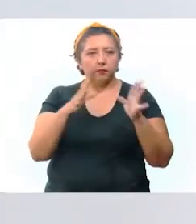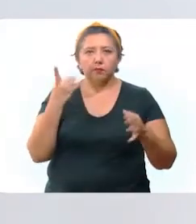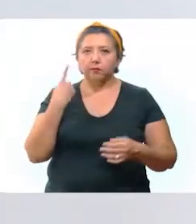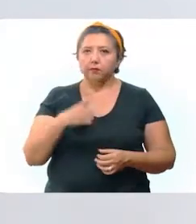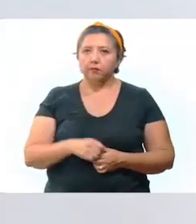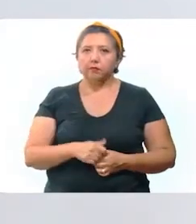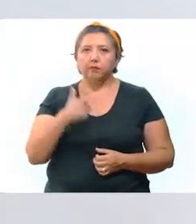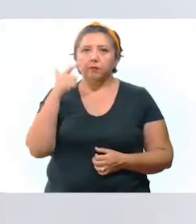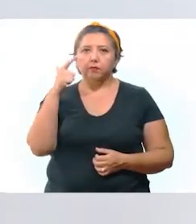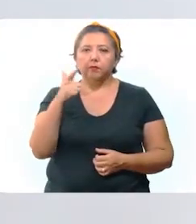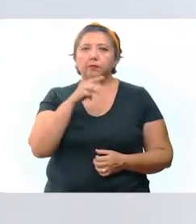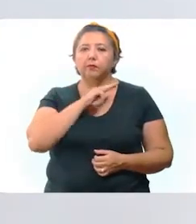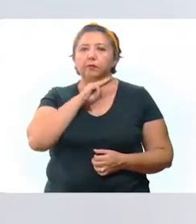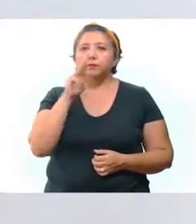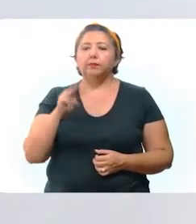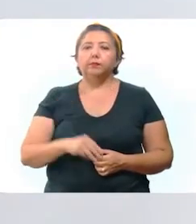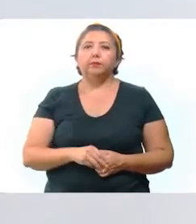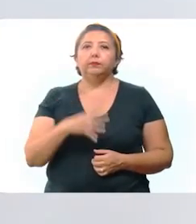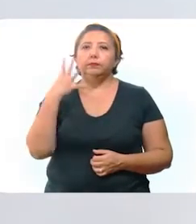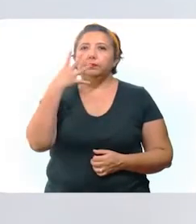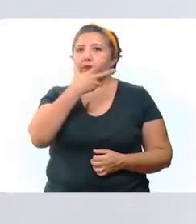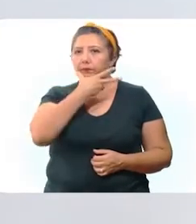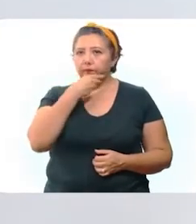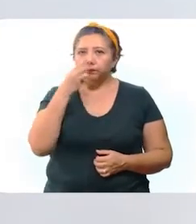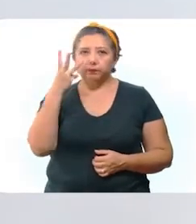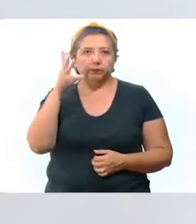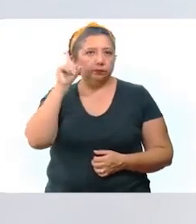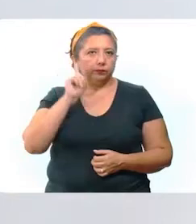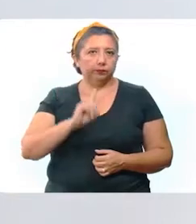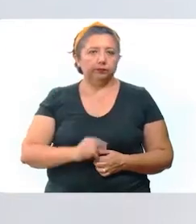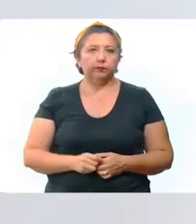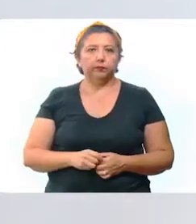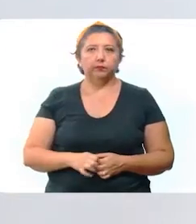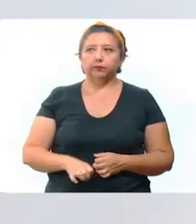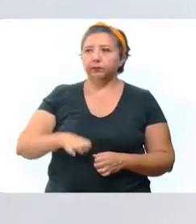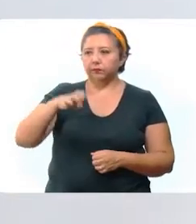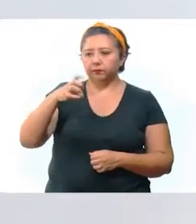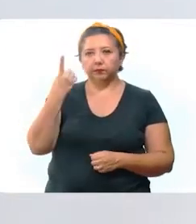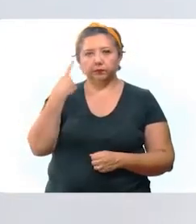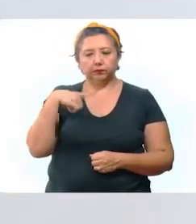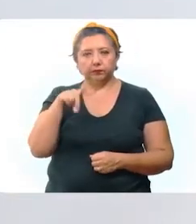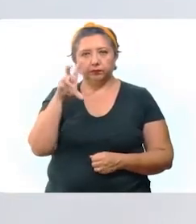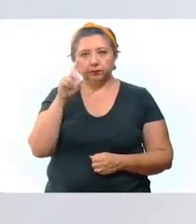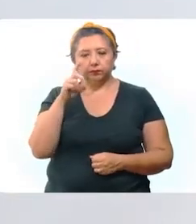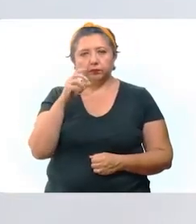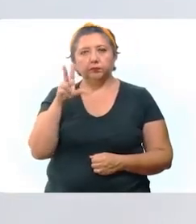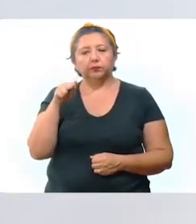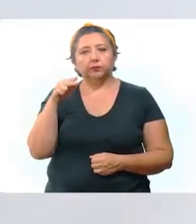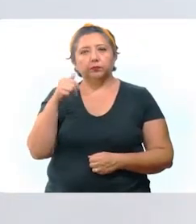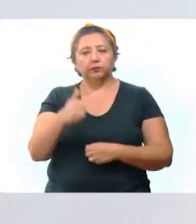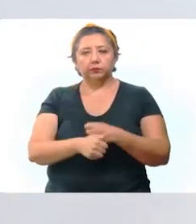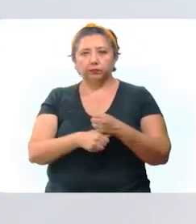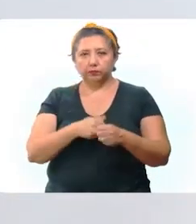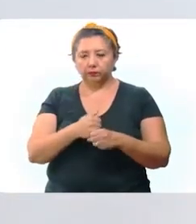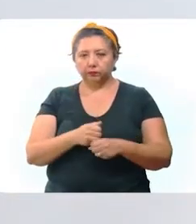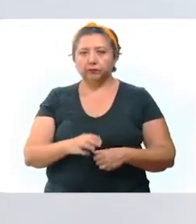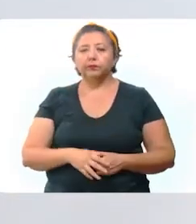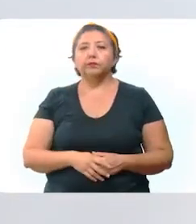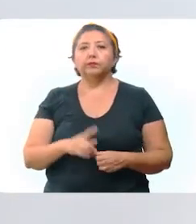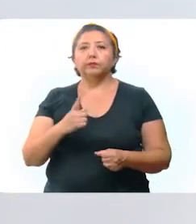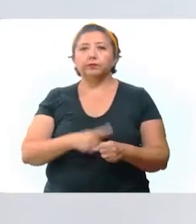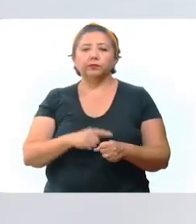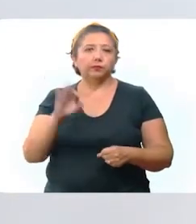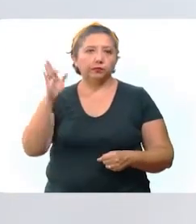médico informamos de 7 fallecimientos, son 4 hombres y 3 mujeres, de un rango de edad de 30 a 89 años.